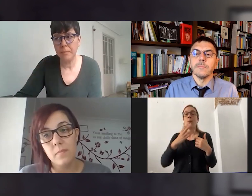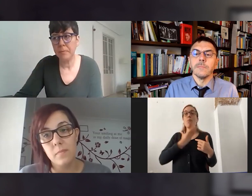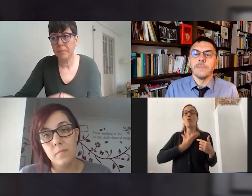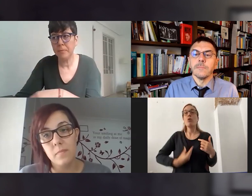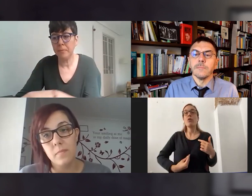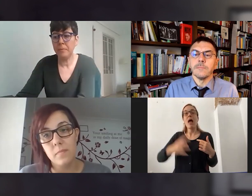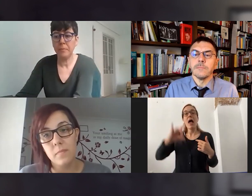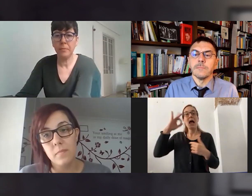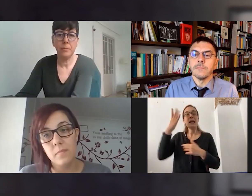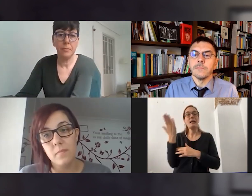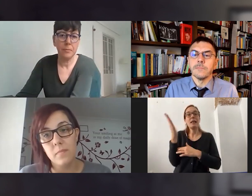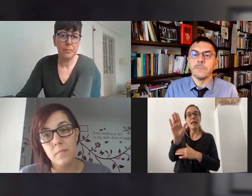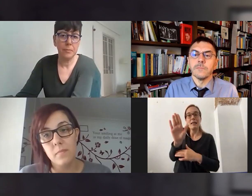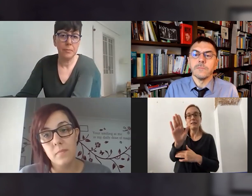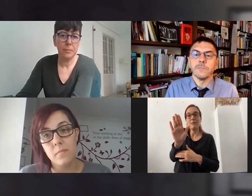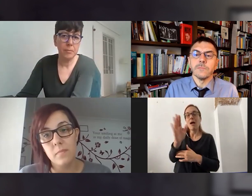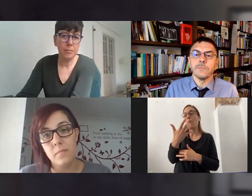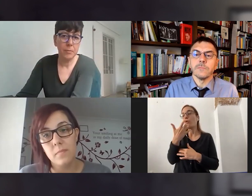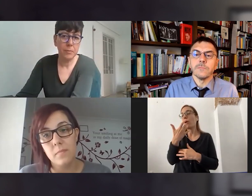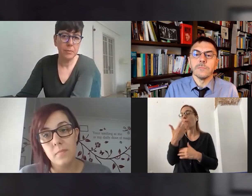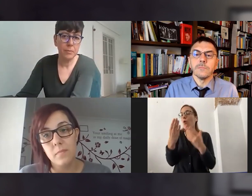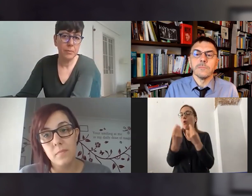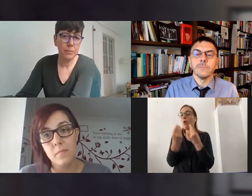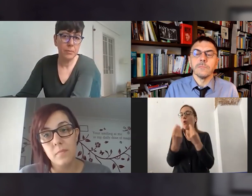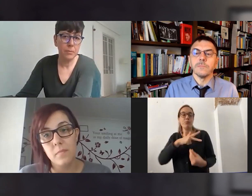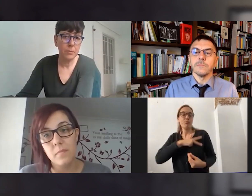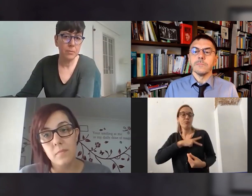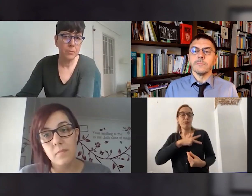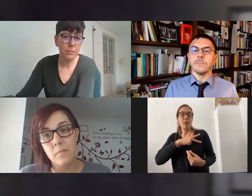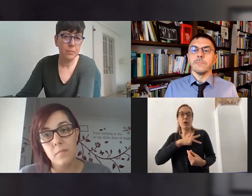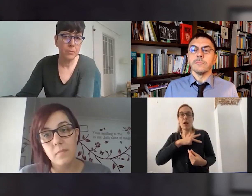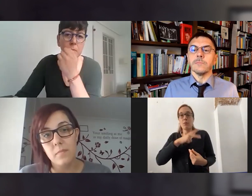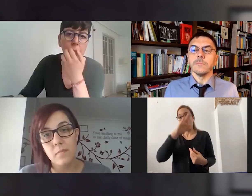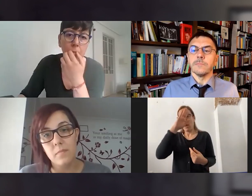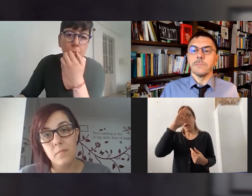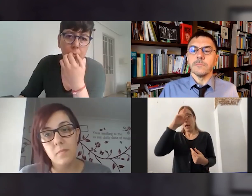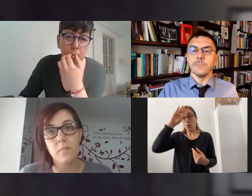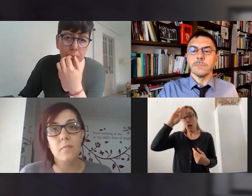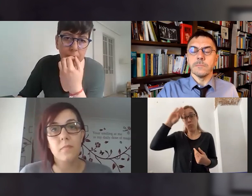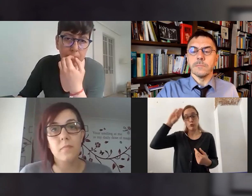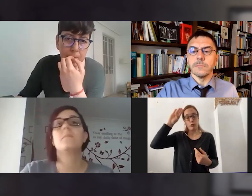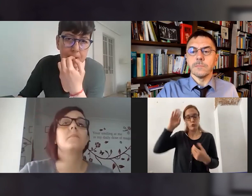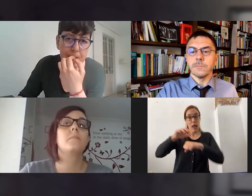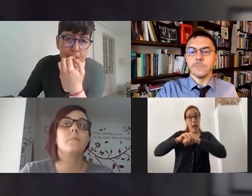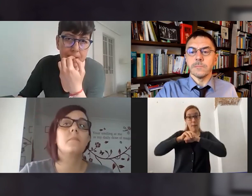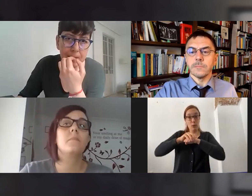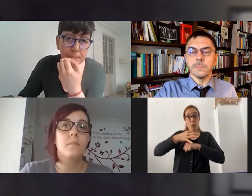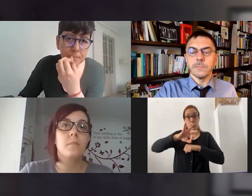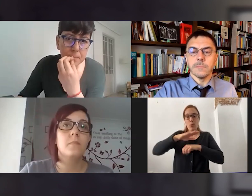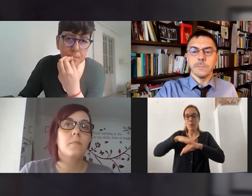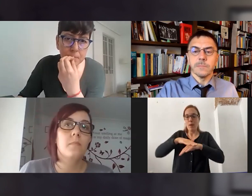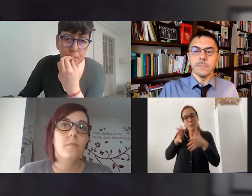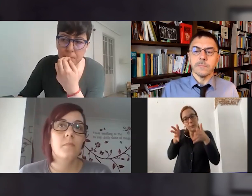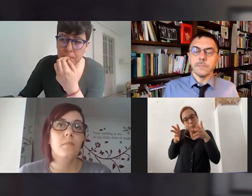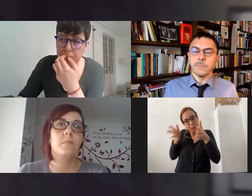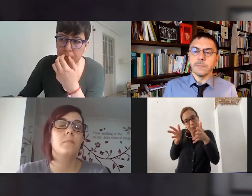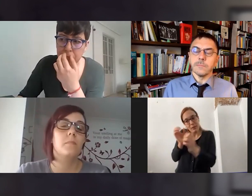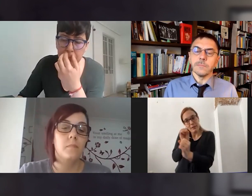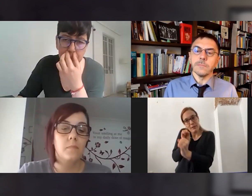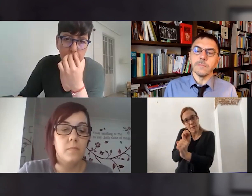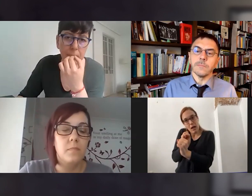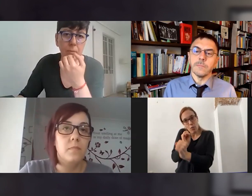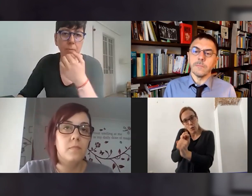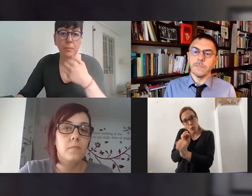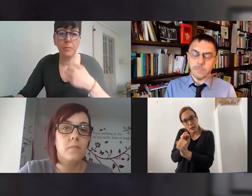gente, bueno, pues con abogados, amigos de Podemos, para asesorar a trabajadores que preguntaban o bien a